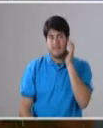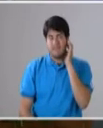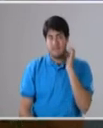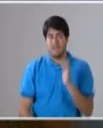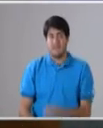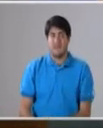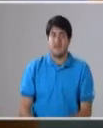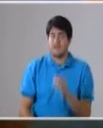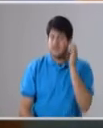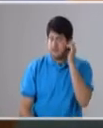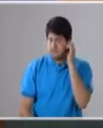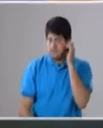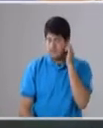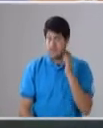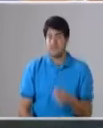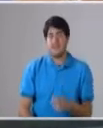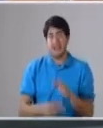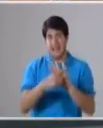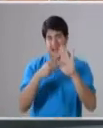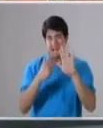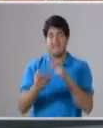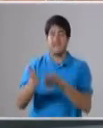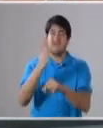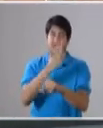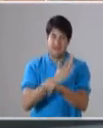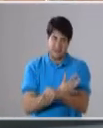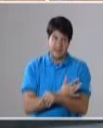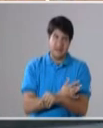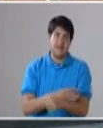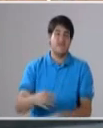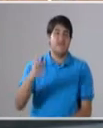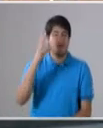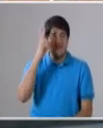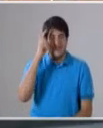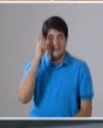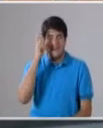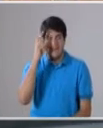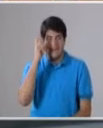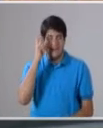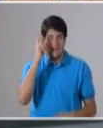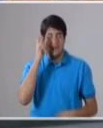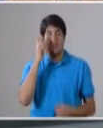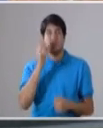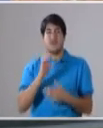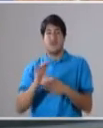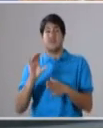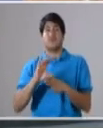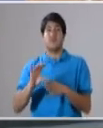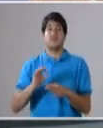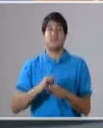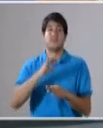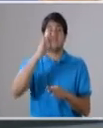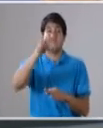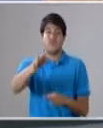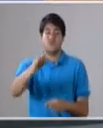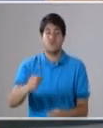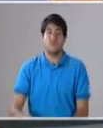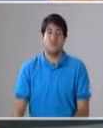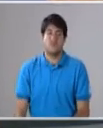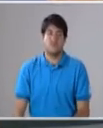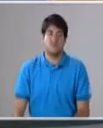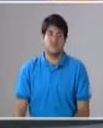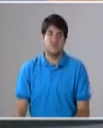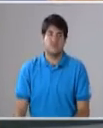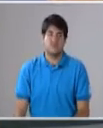No, pero mire pues, según el verso anterior, ¿qué es lo que va a escuchar? Lo que va a suceder. Perfecto, póngale